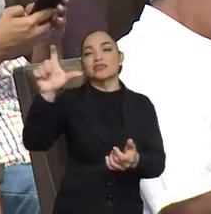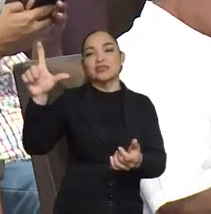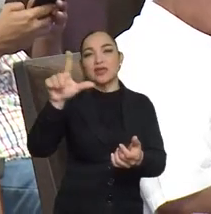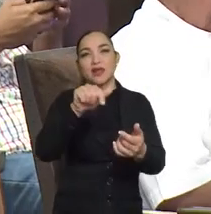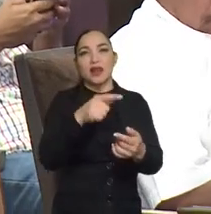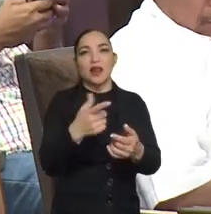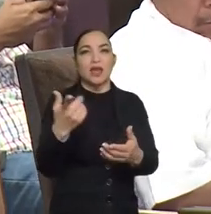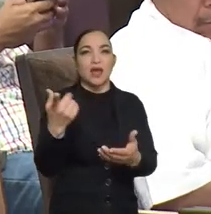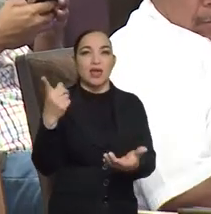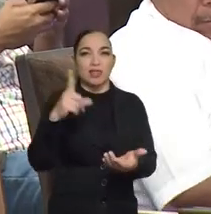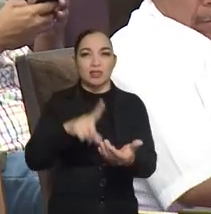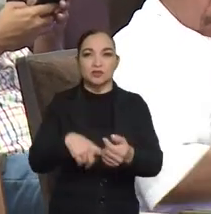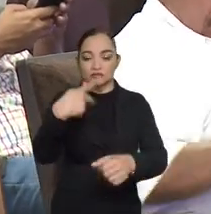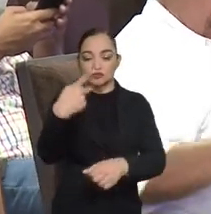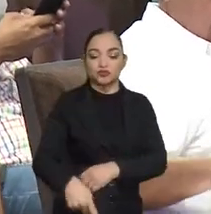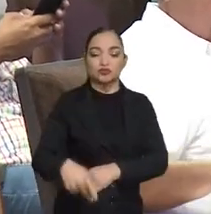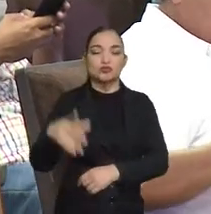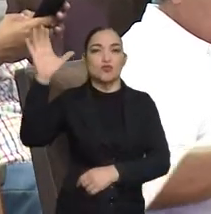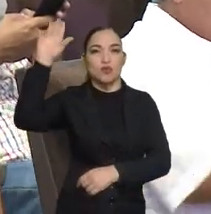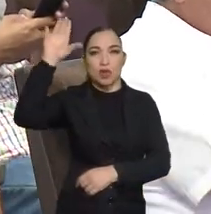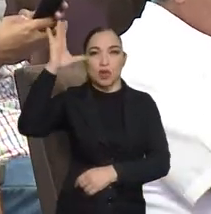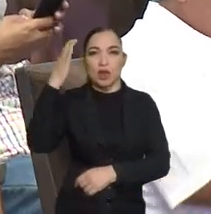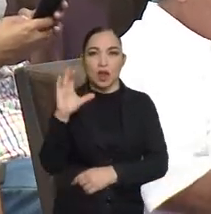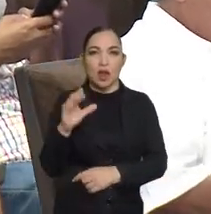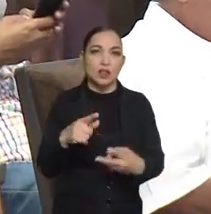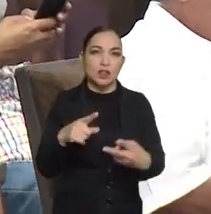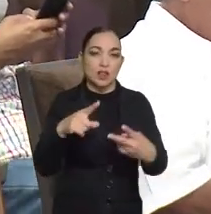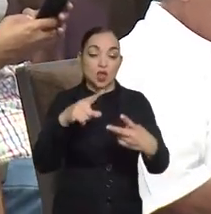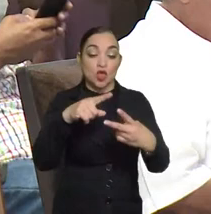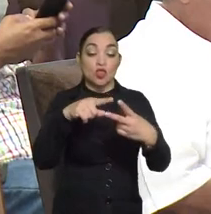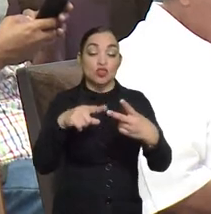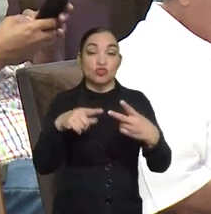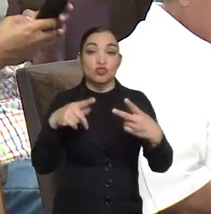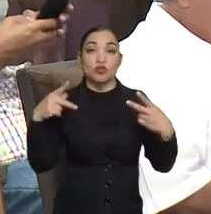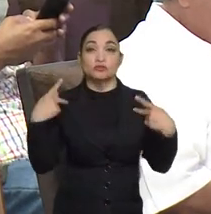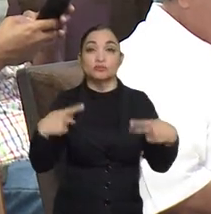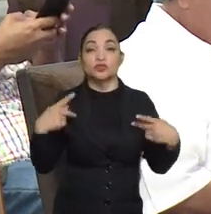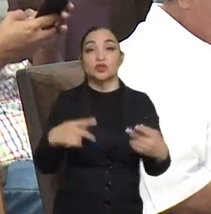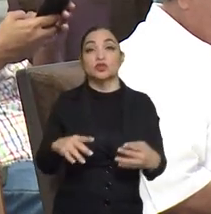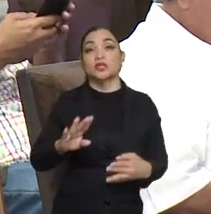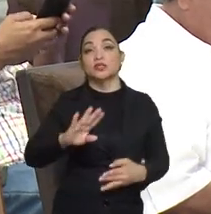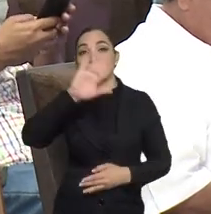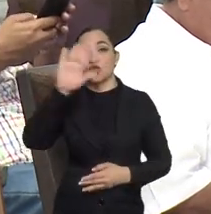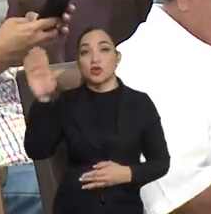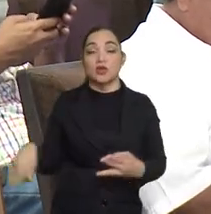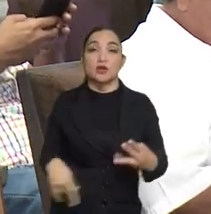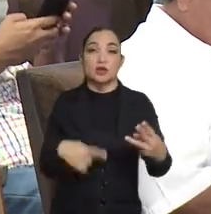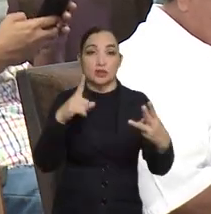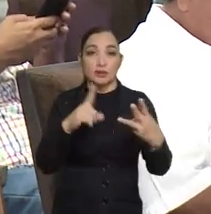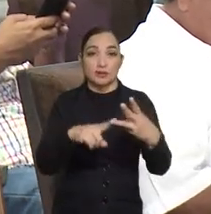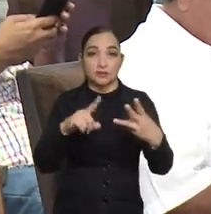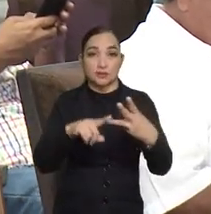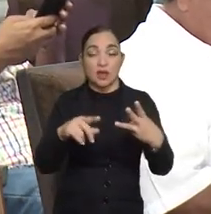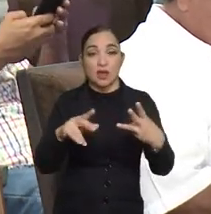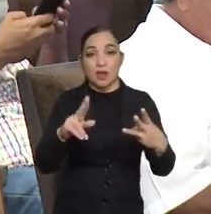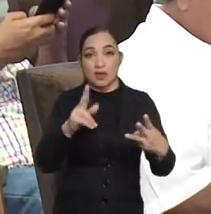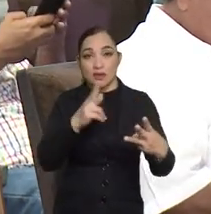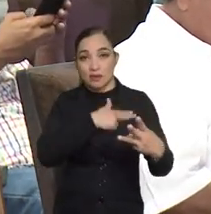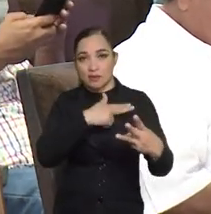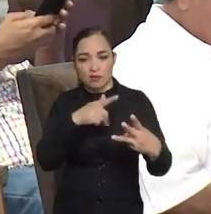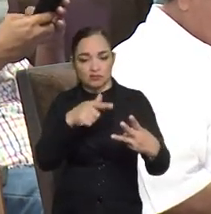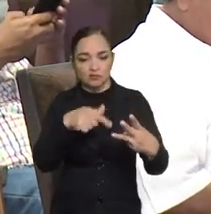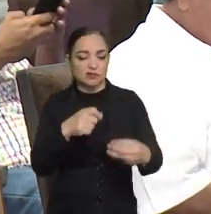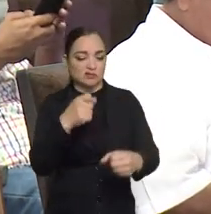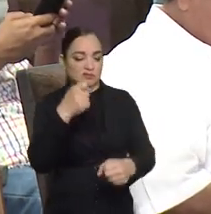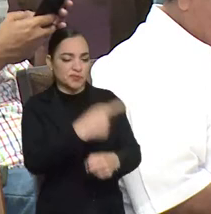una más pues fue trasladada a un hospital por presunta intoxicación. Preguntarle si tienen identificado la sustancia